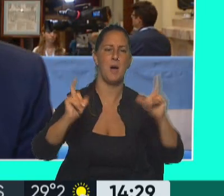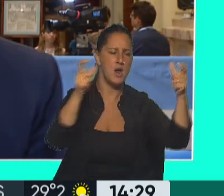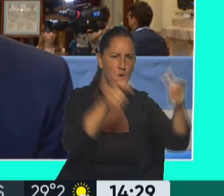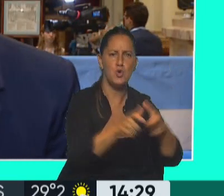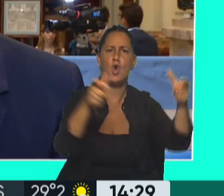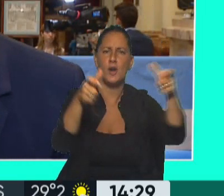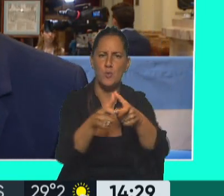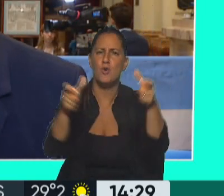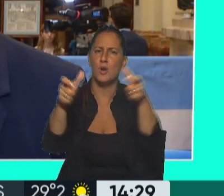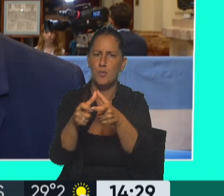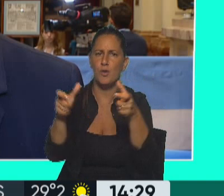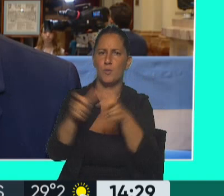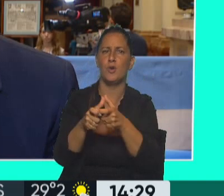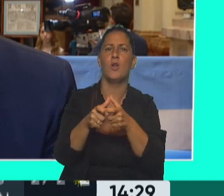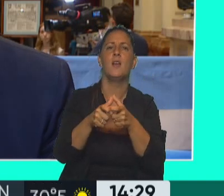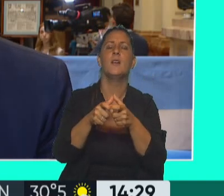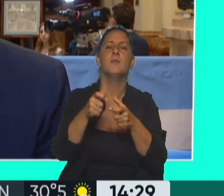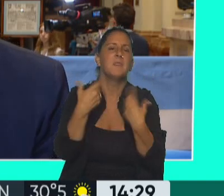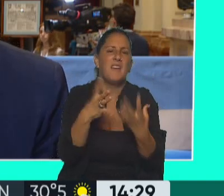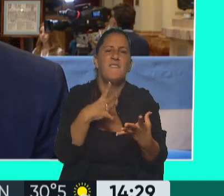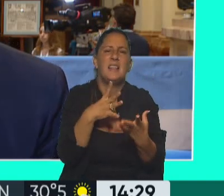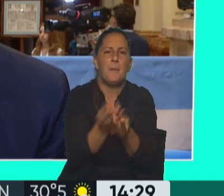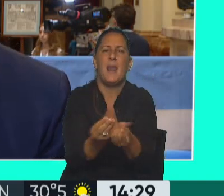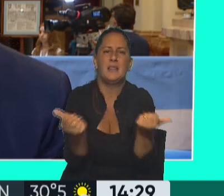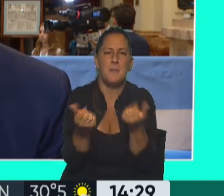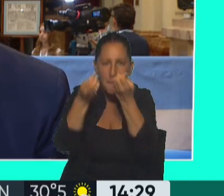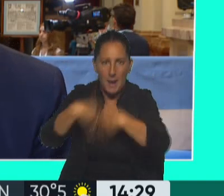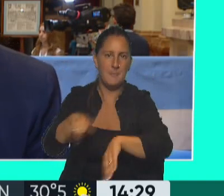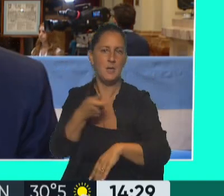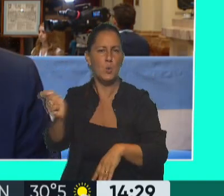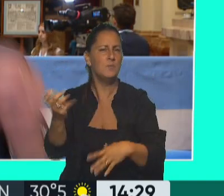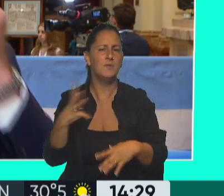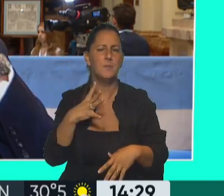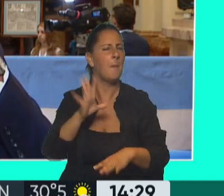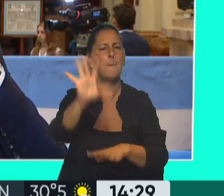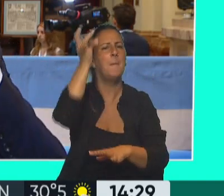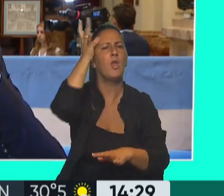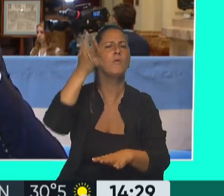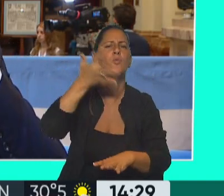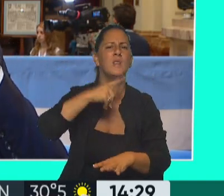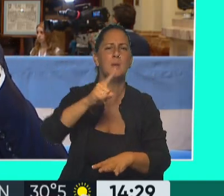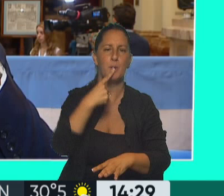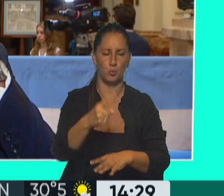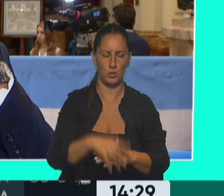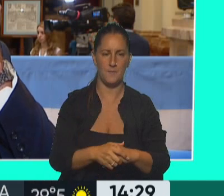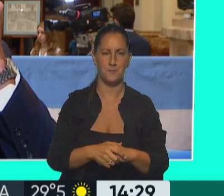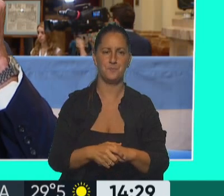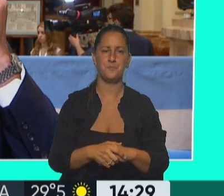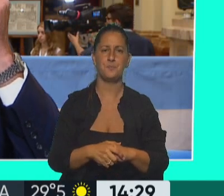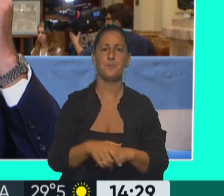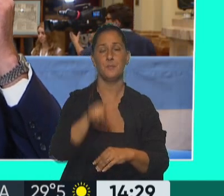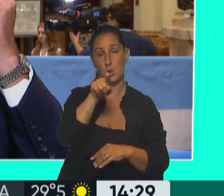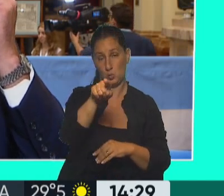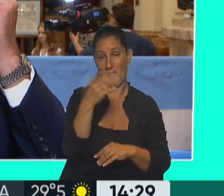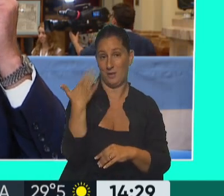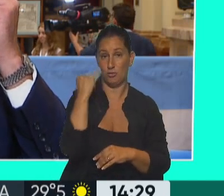de reuniones, de encuentros en el Congreso, en la Cámara de Diputados? No te entendí la pregunta, ¿cómo? No, digo, ¿qué resta ahora? Usted